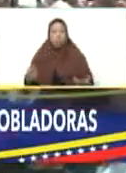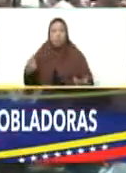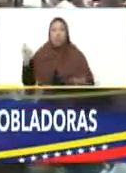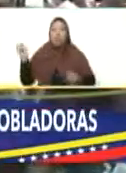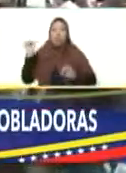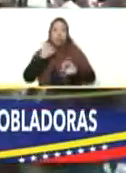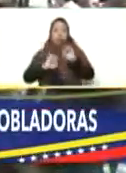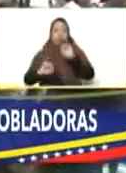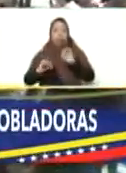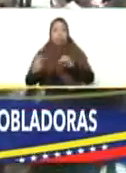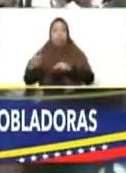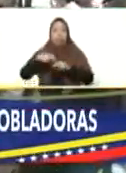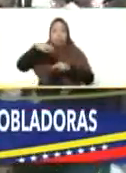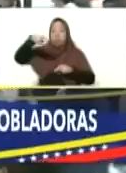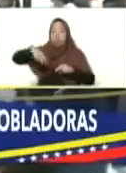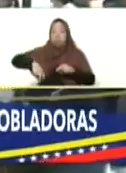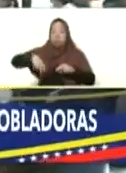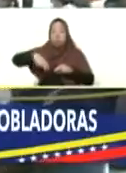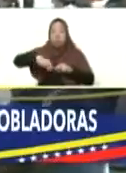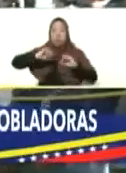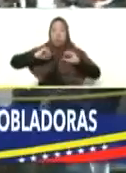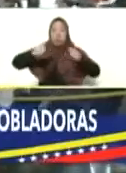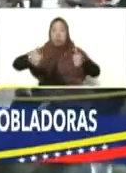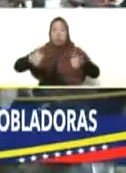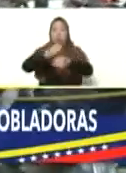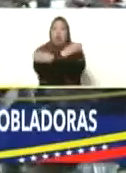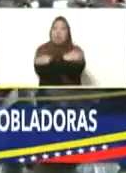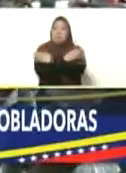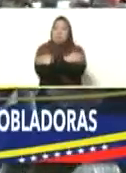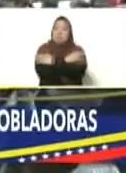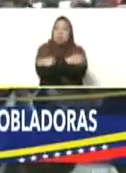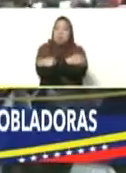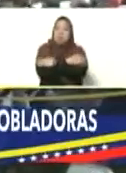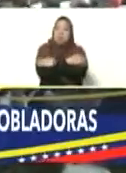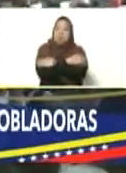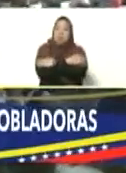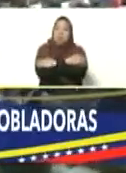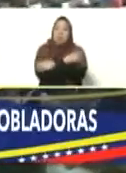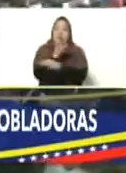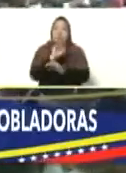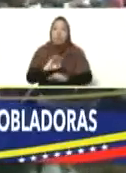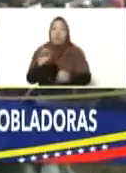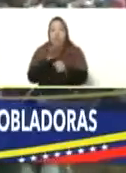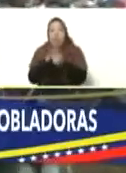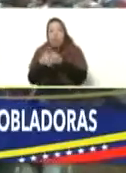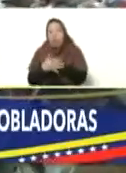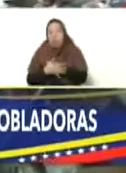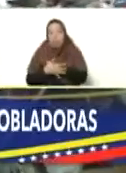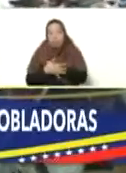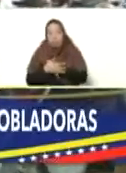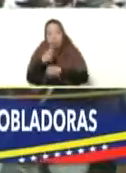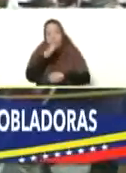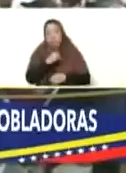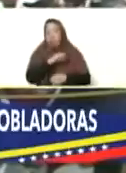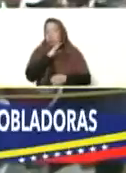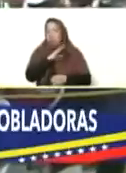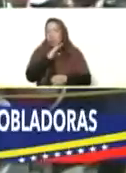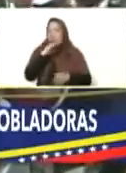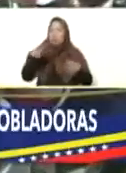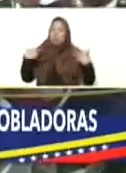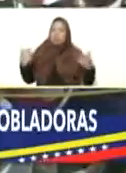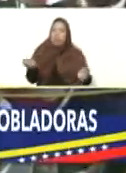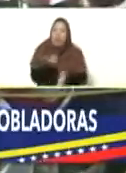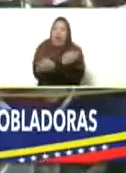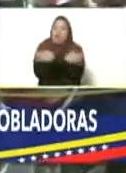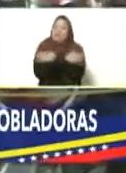me bajé nos empezamos a abrazar no había pandemia era chévere porque uno se